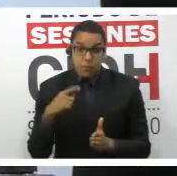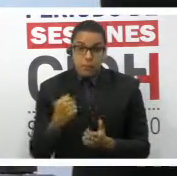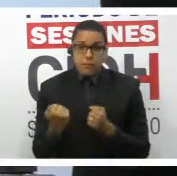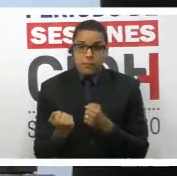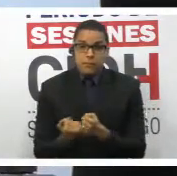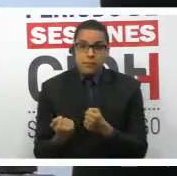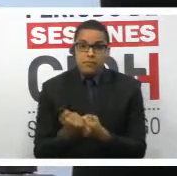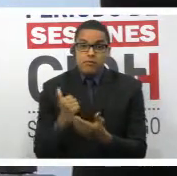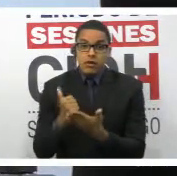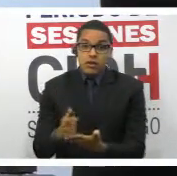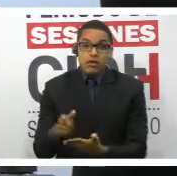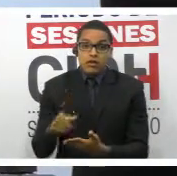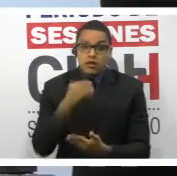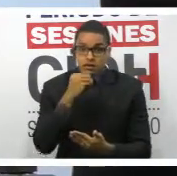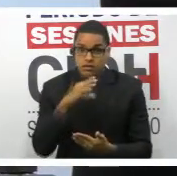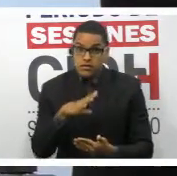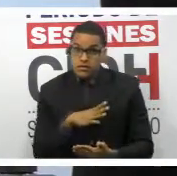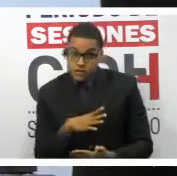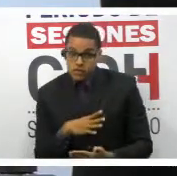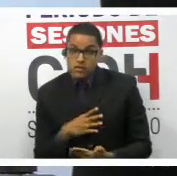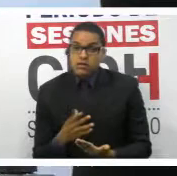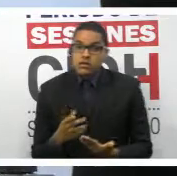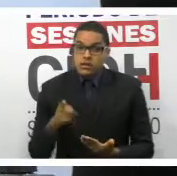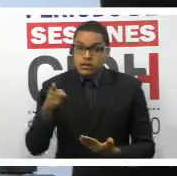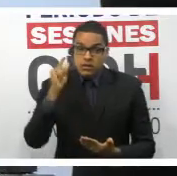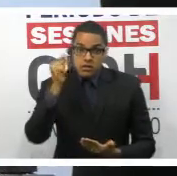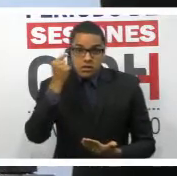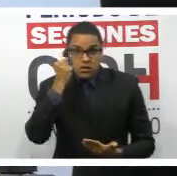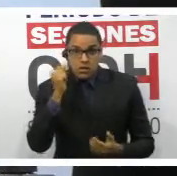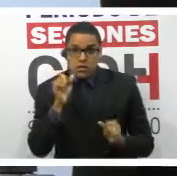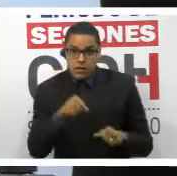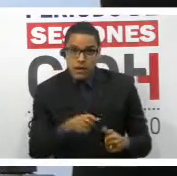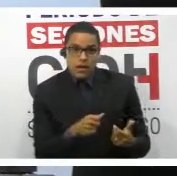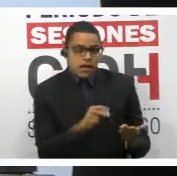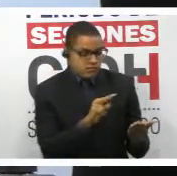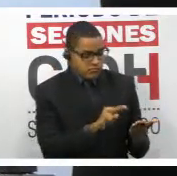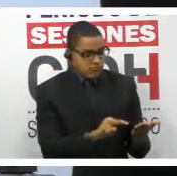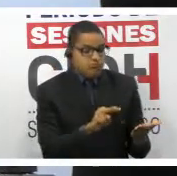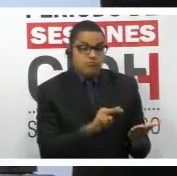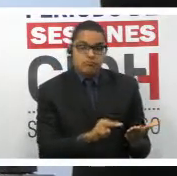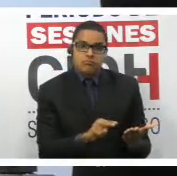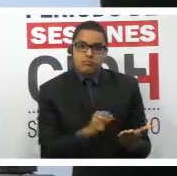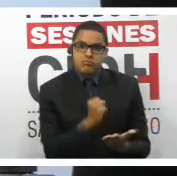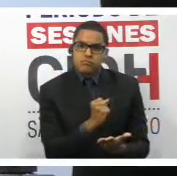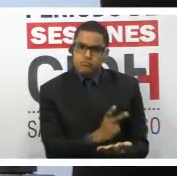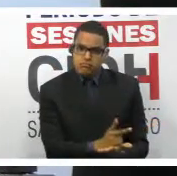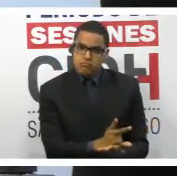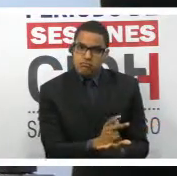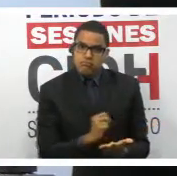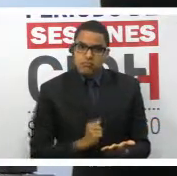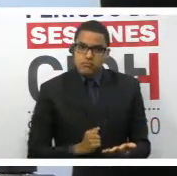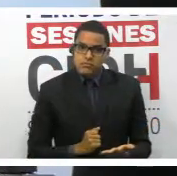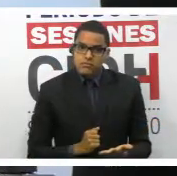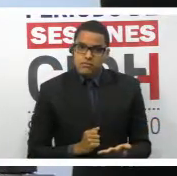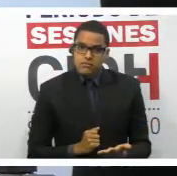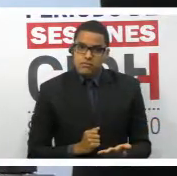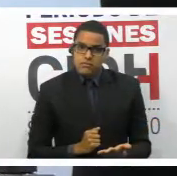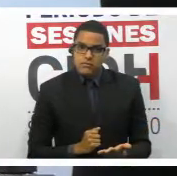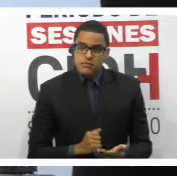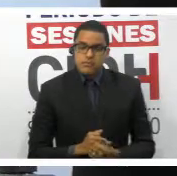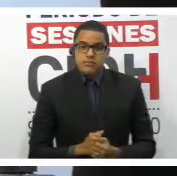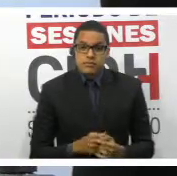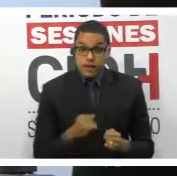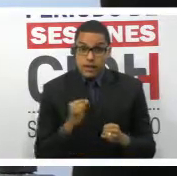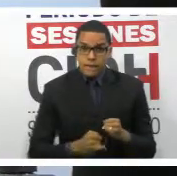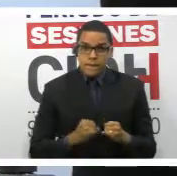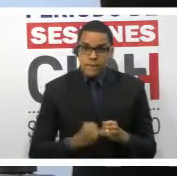12 de la convención sobre los derechos de las personas con discapacidad y por último efectivamente es sí recalcar que las violaciones que enfrentan